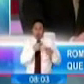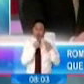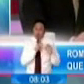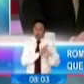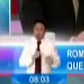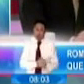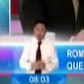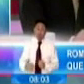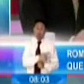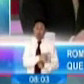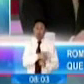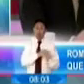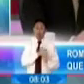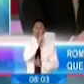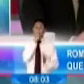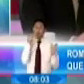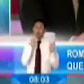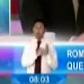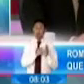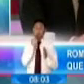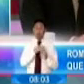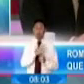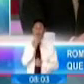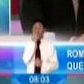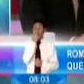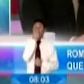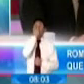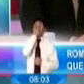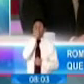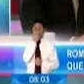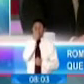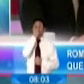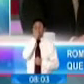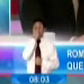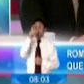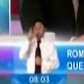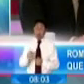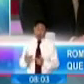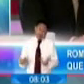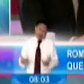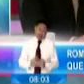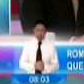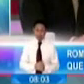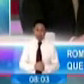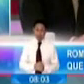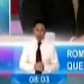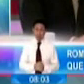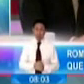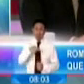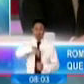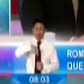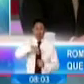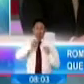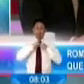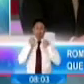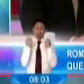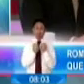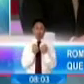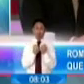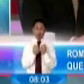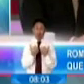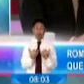públicos y que revendían al 1000% válvulas de oxígeno para personas que se estaban muriendo. Creo que la nuestra es una sociedad que sale